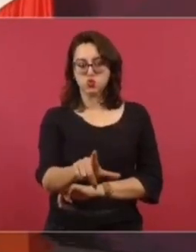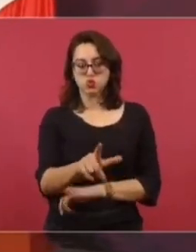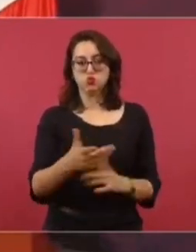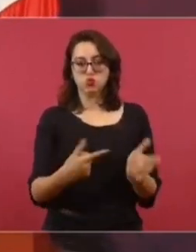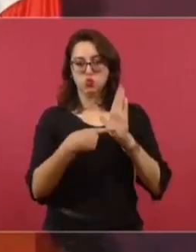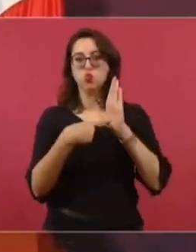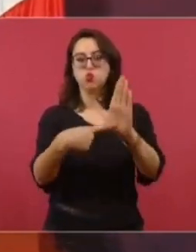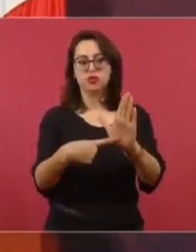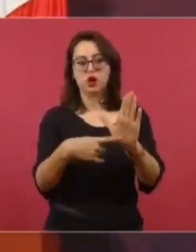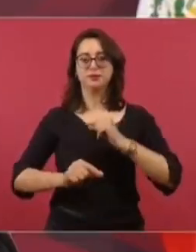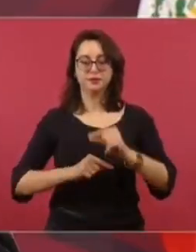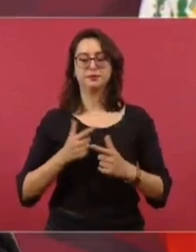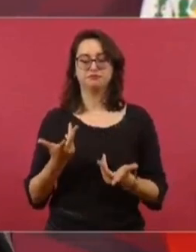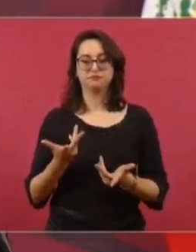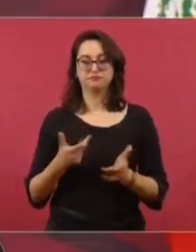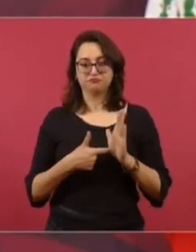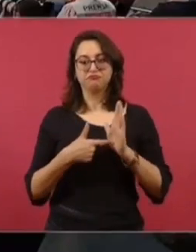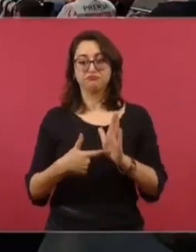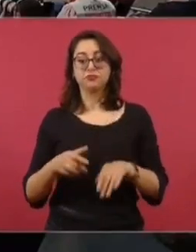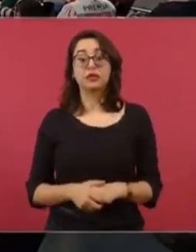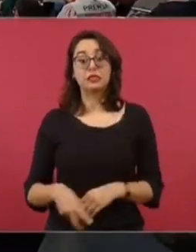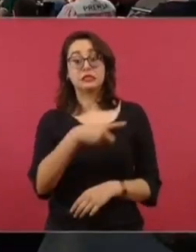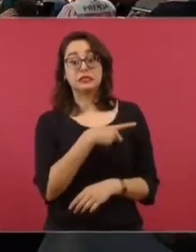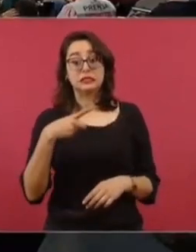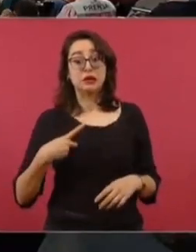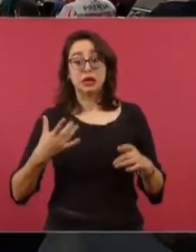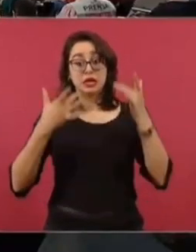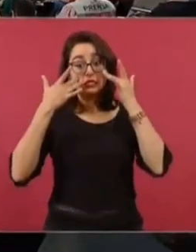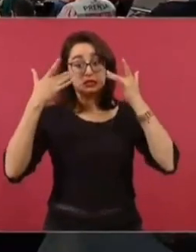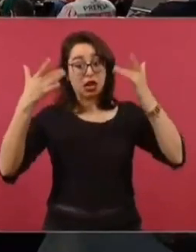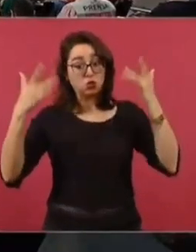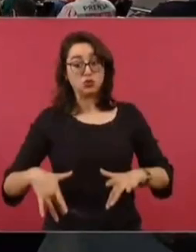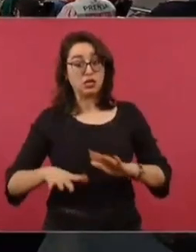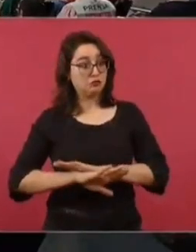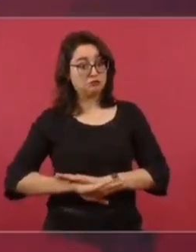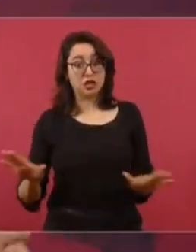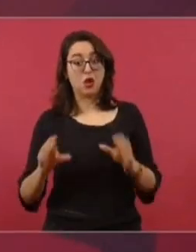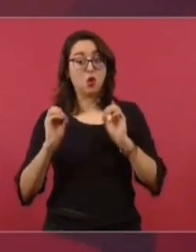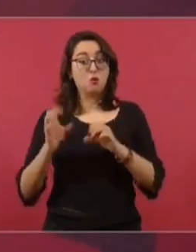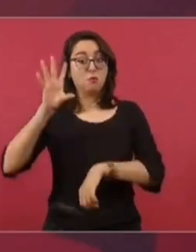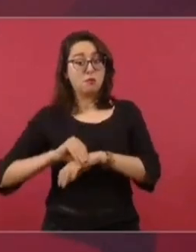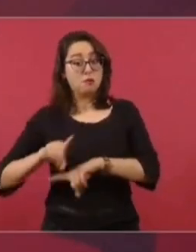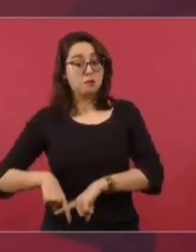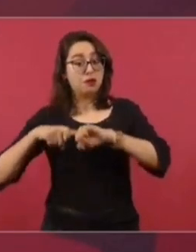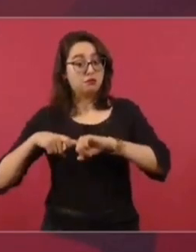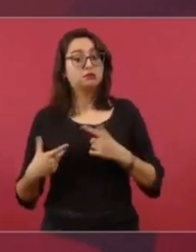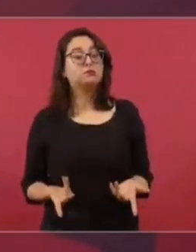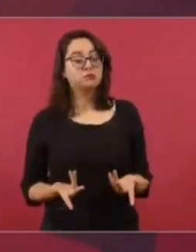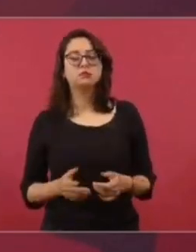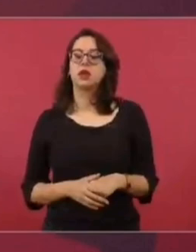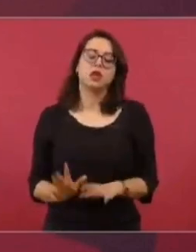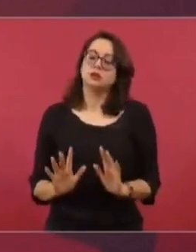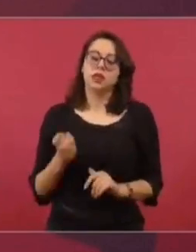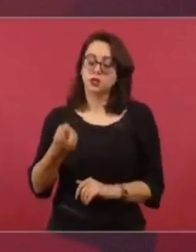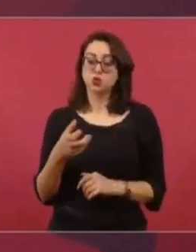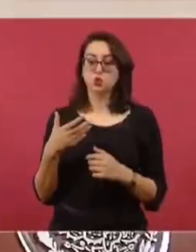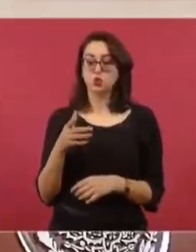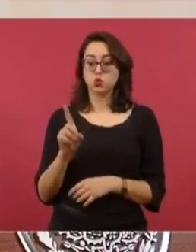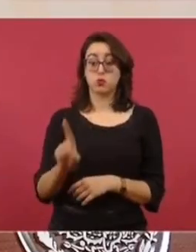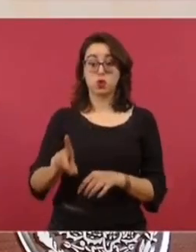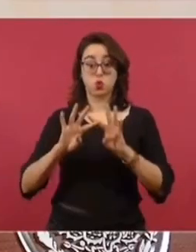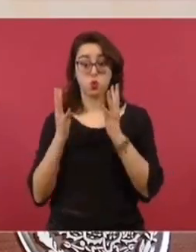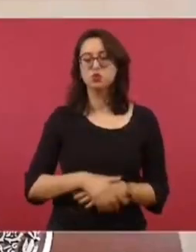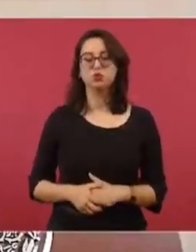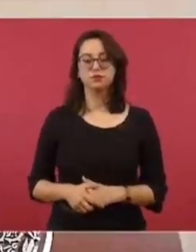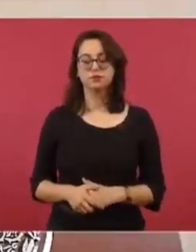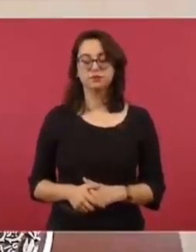criterios de elección. ¿Sí deberán ser entonces renuncias definitivas a los cargos para evitar que, pues, si no quedan, pues no regresen nada? Pues eso se va a acordar en el Consejo de Morena,